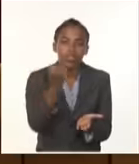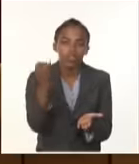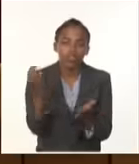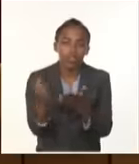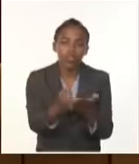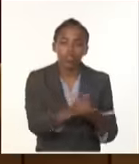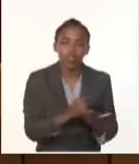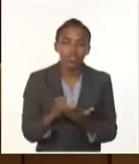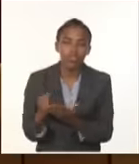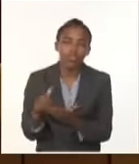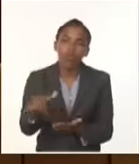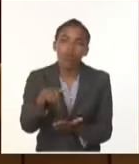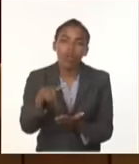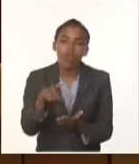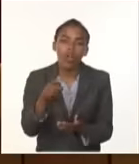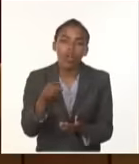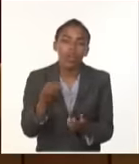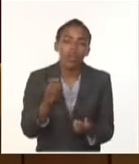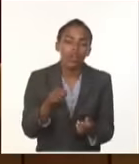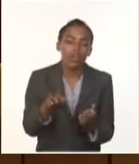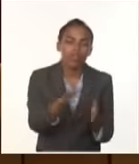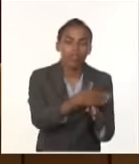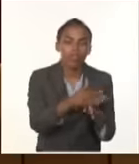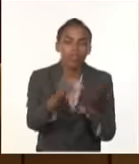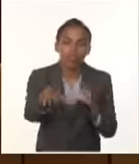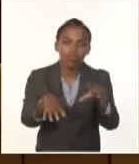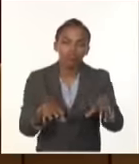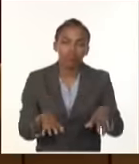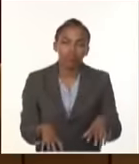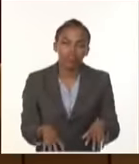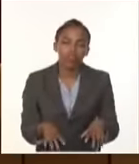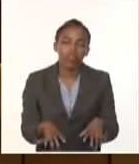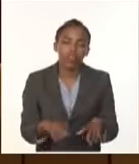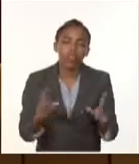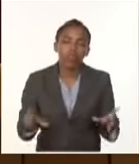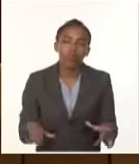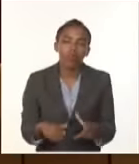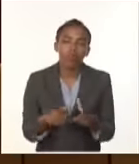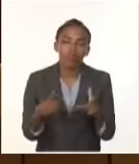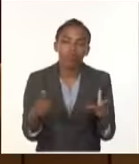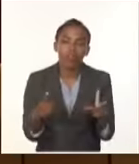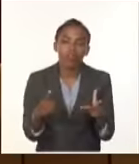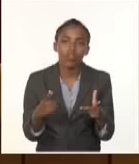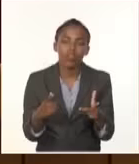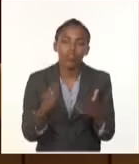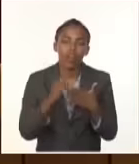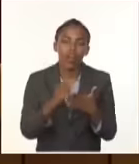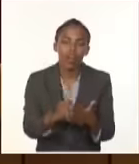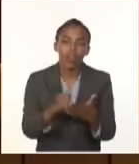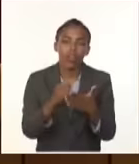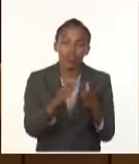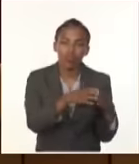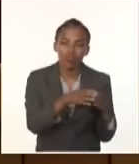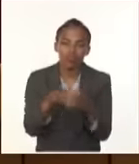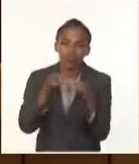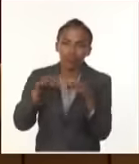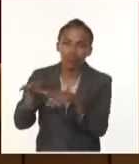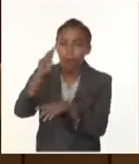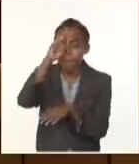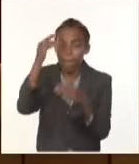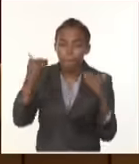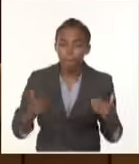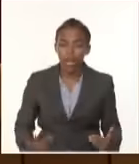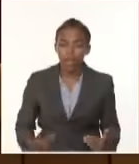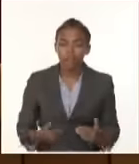diversas regiones la cooperación médica internacional que tanto reconocimiento concita. Es